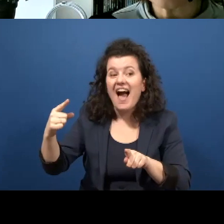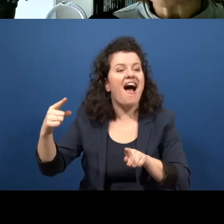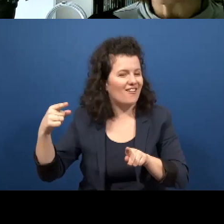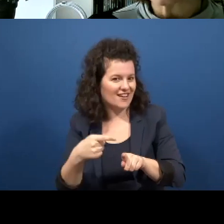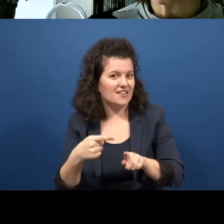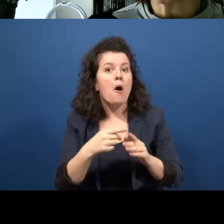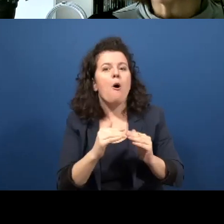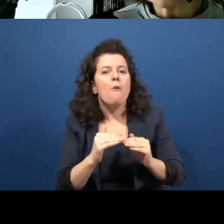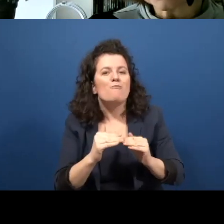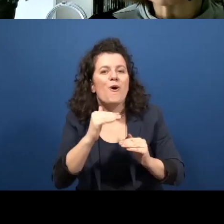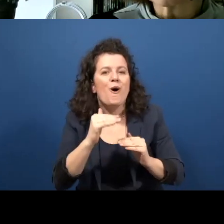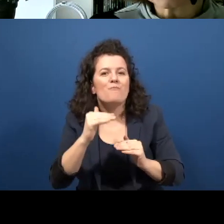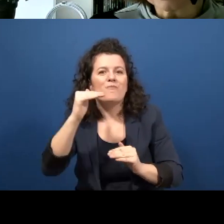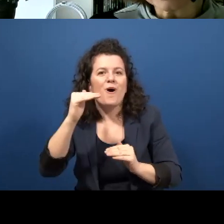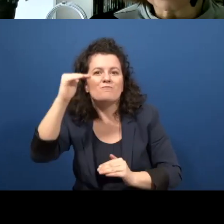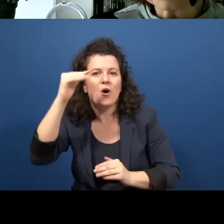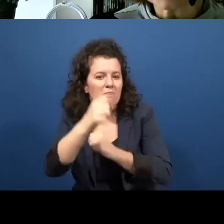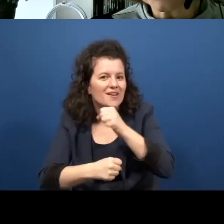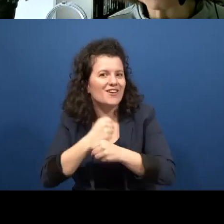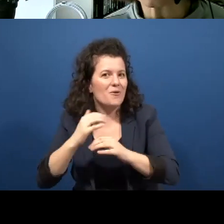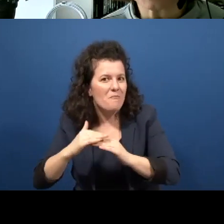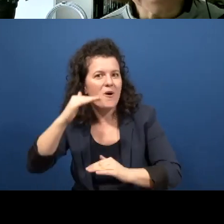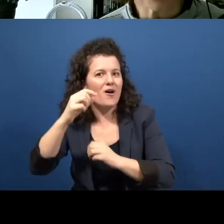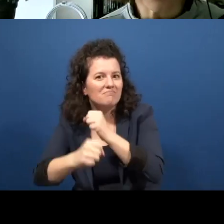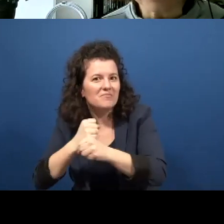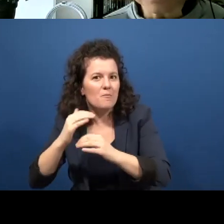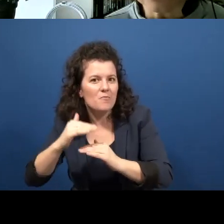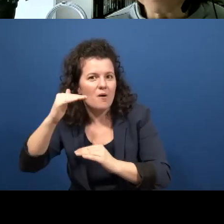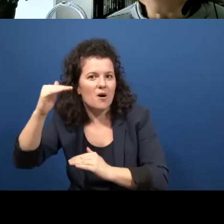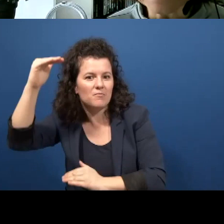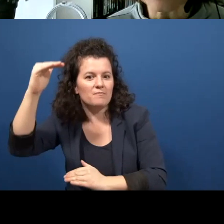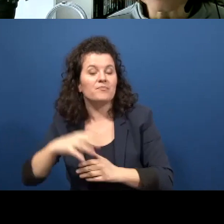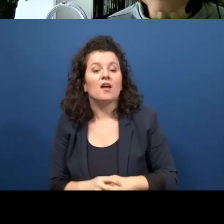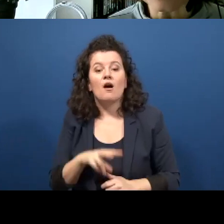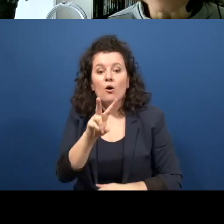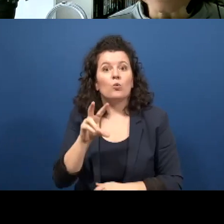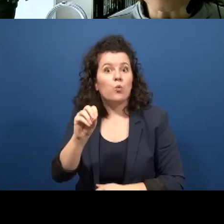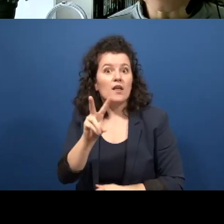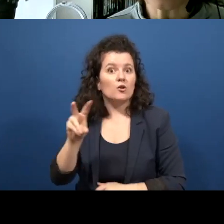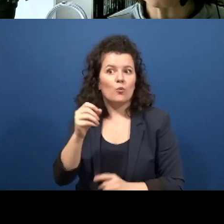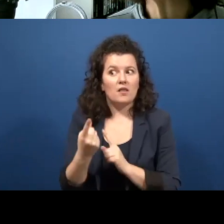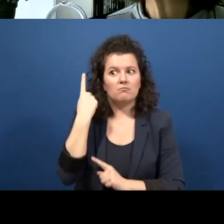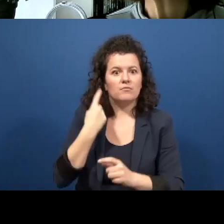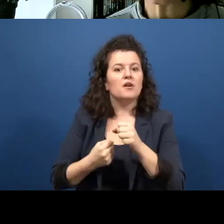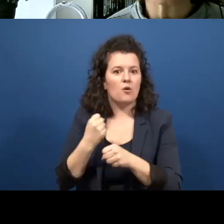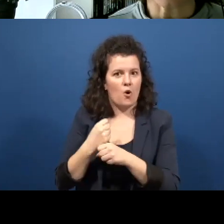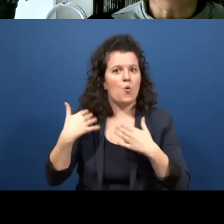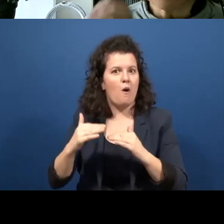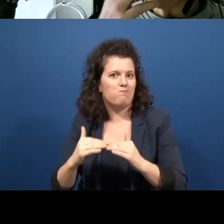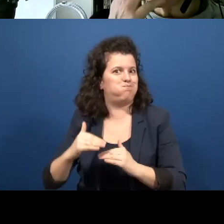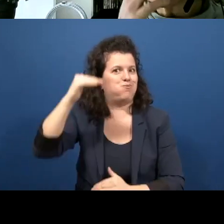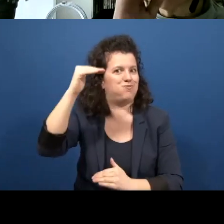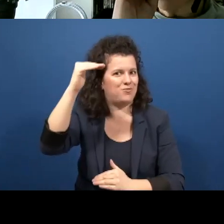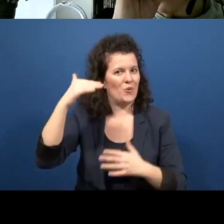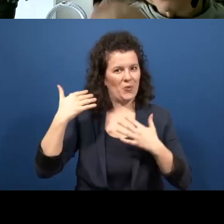Jemina, estamos recibiendo cada vez más solicitudes para poder hacer interpretación o proporcionar interpretación en lengua